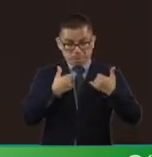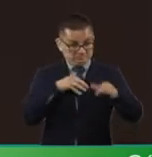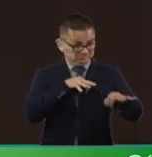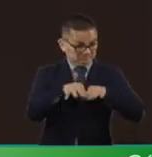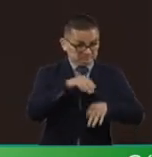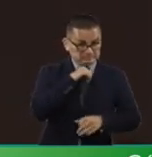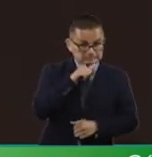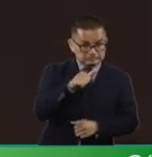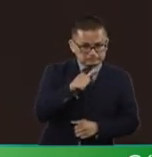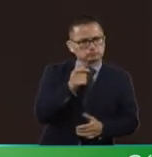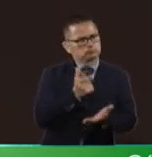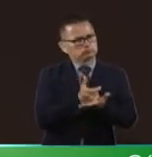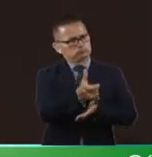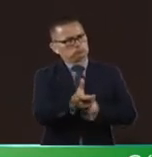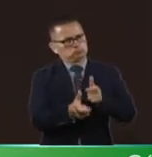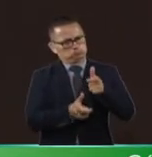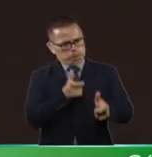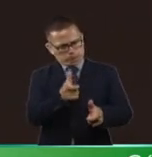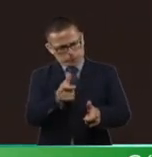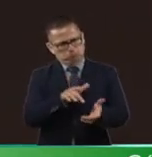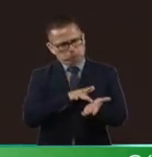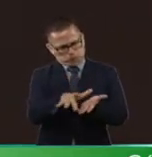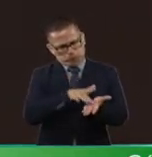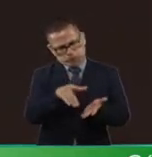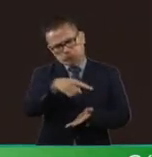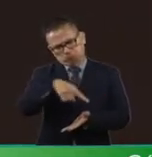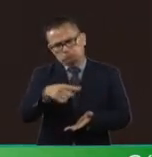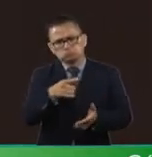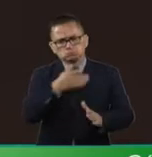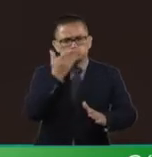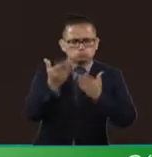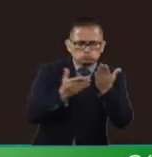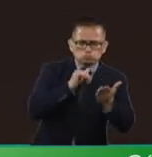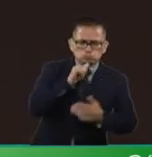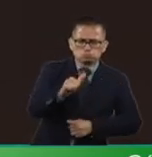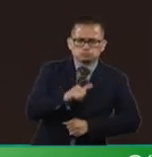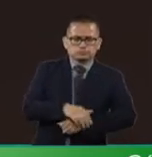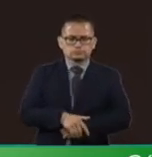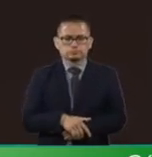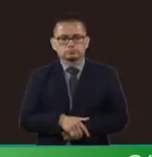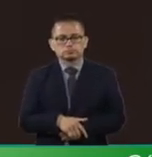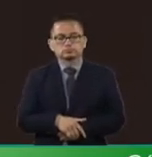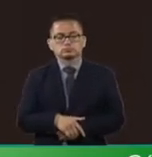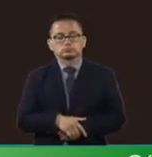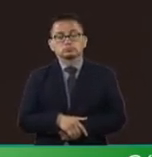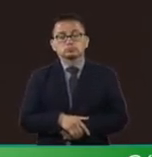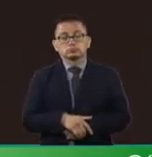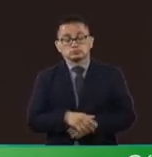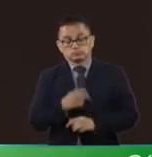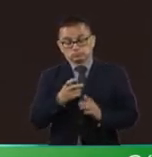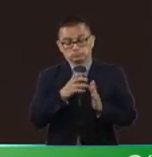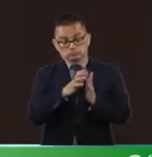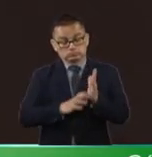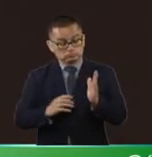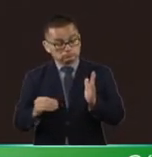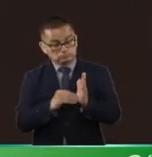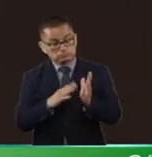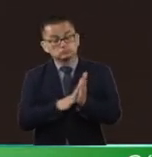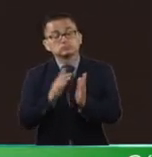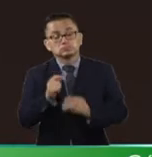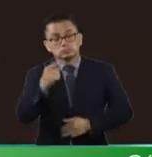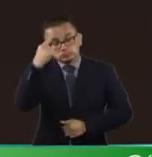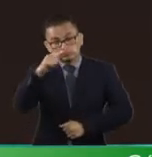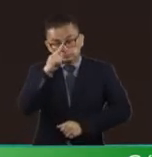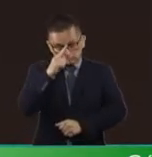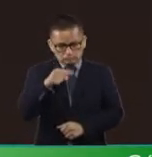laboral que tampoco están estudiando. Este dictamen no solo implica brindar un mayor apoyo económico mensual